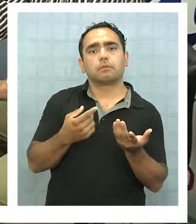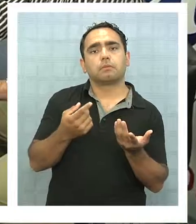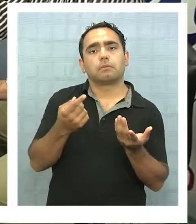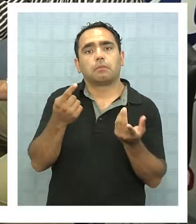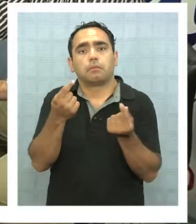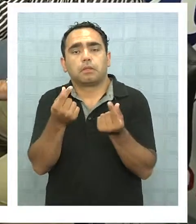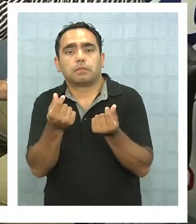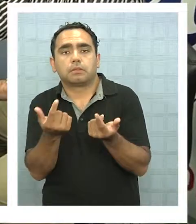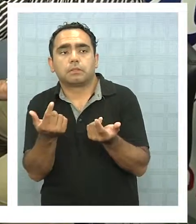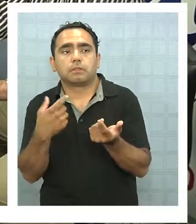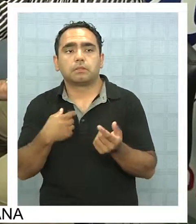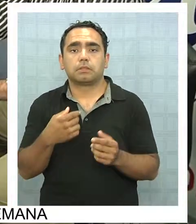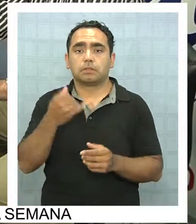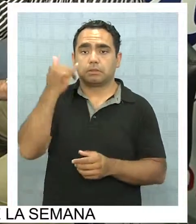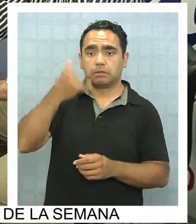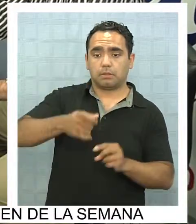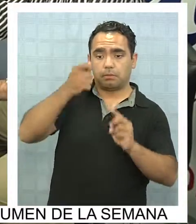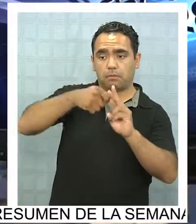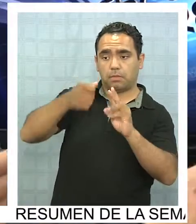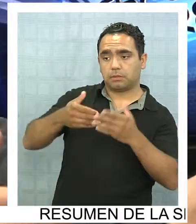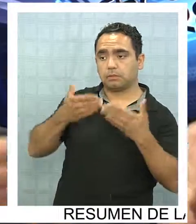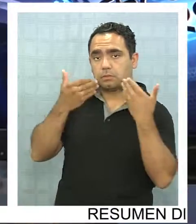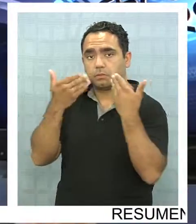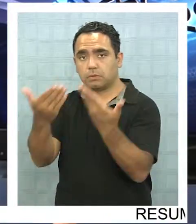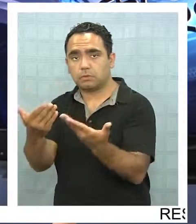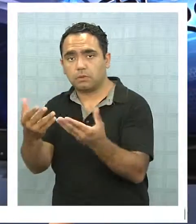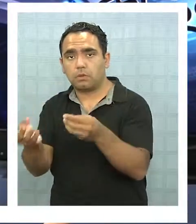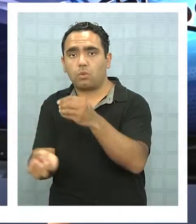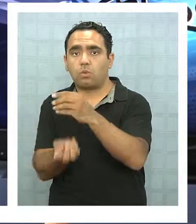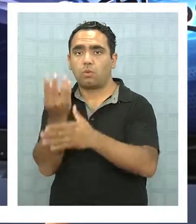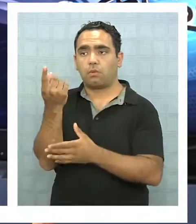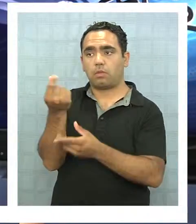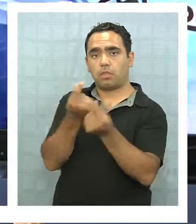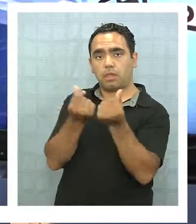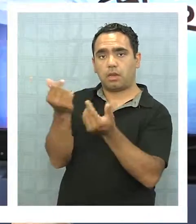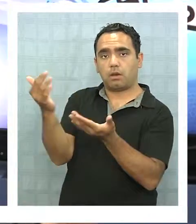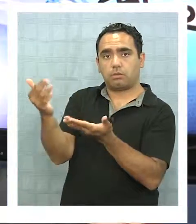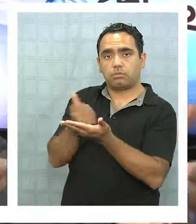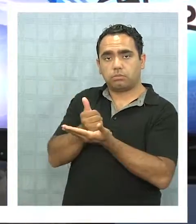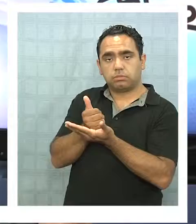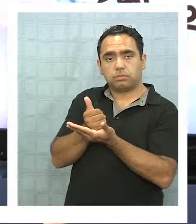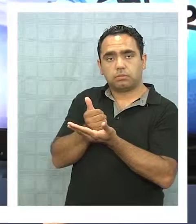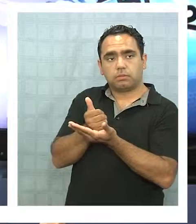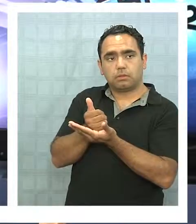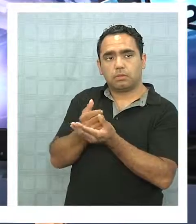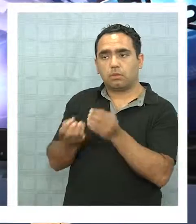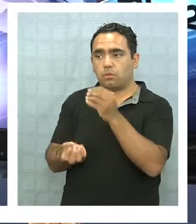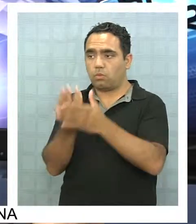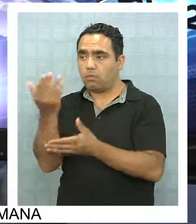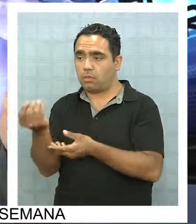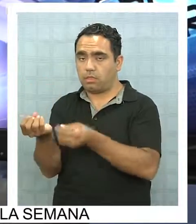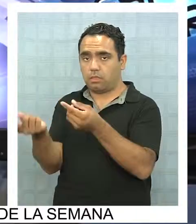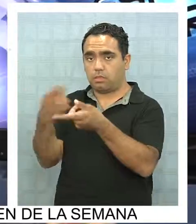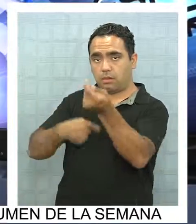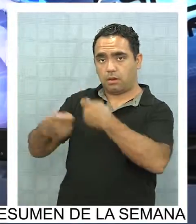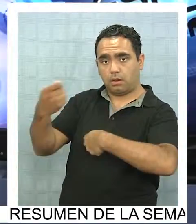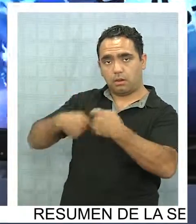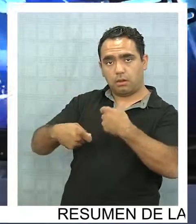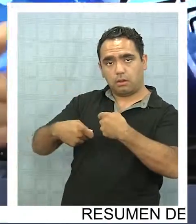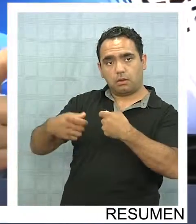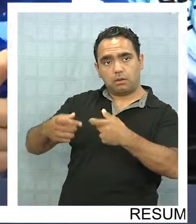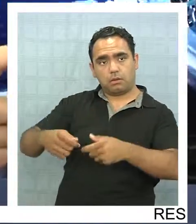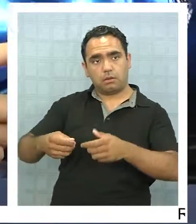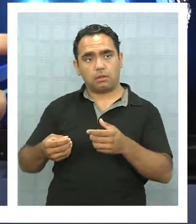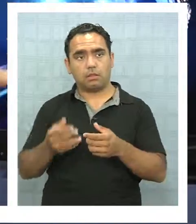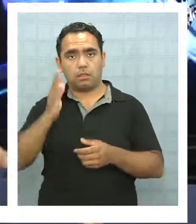Ponzi, es decir, cada mes le pagan los beneficios con los nuevos dineros que llegan y como siempre los nuevos dineros que llegan por ley tienen que